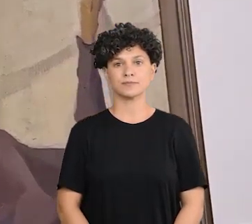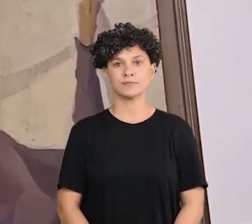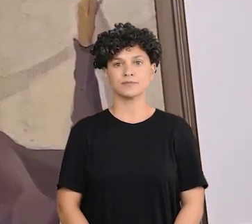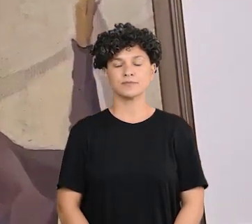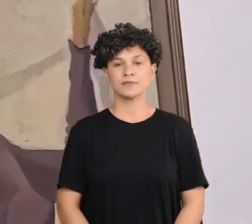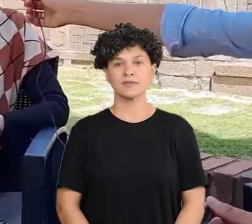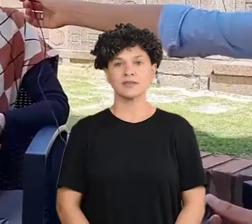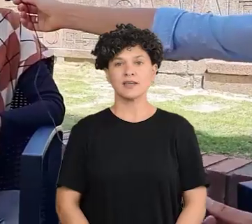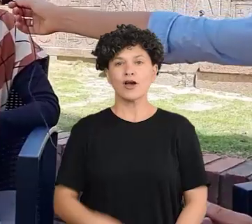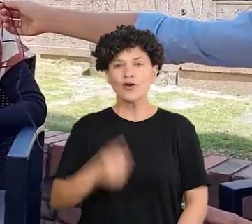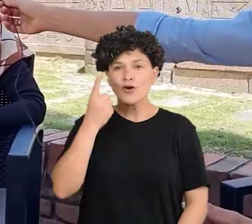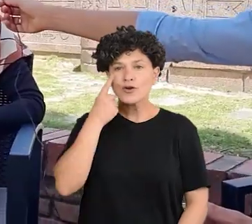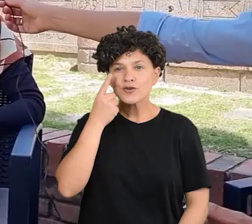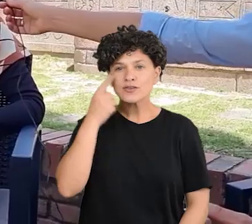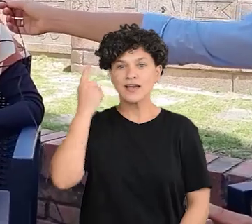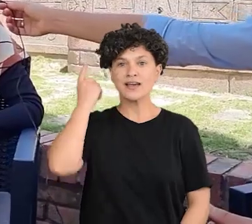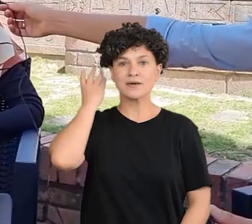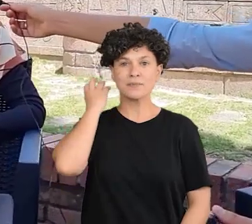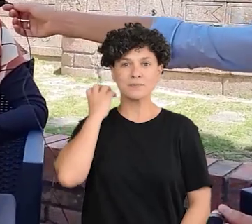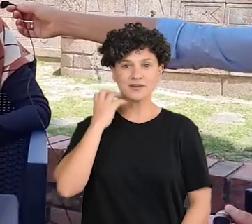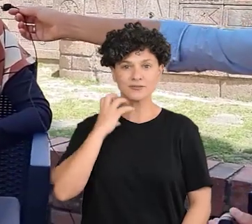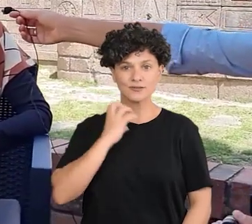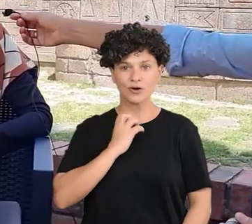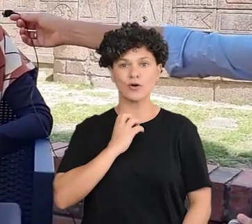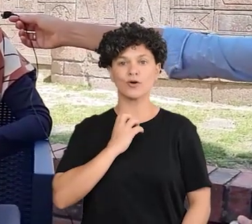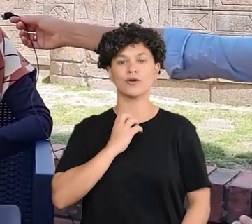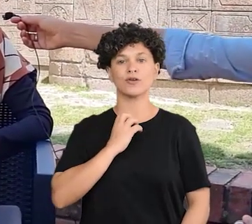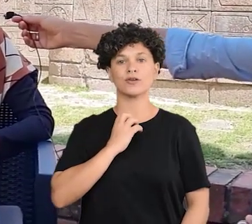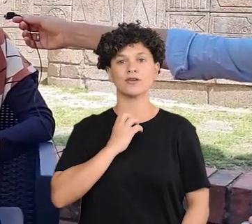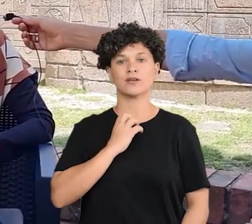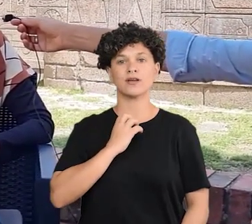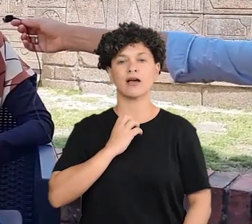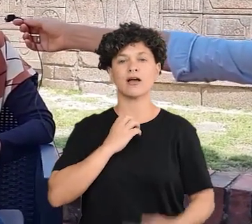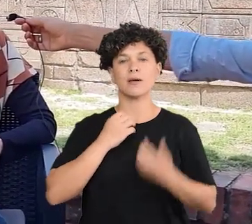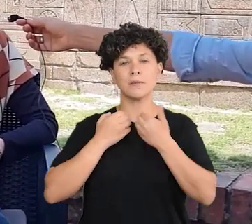Y esta aventura con Petrona fue